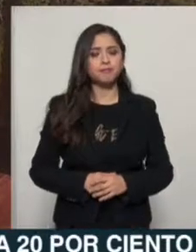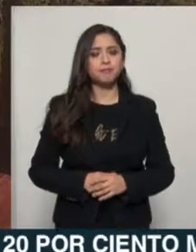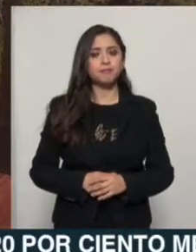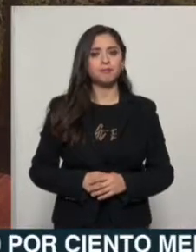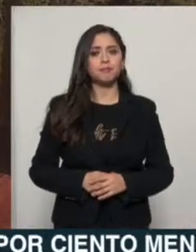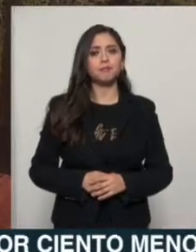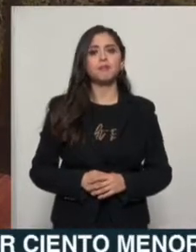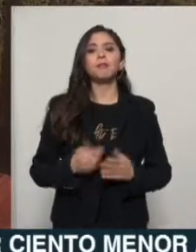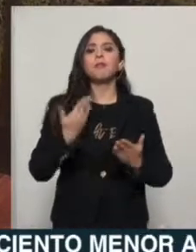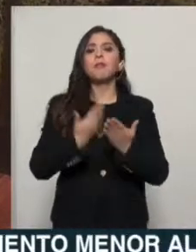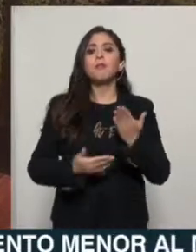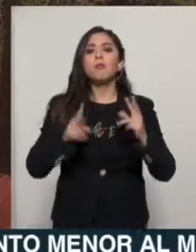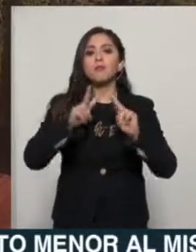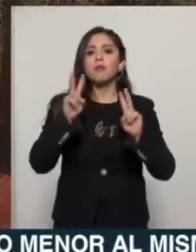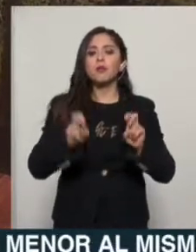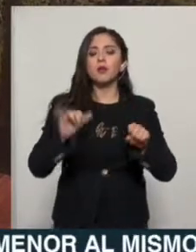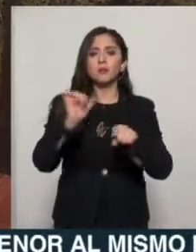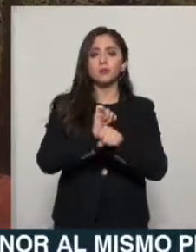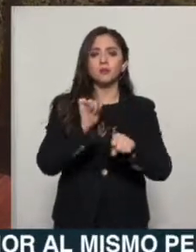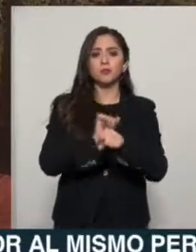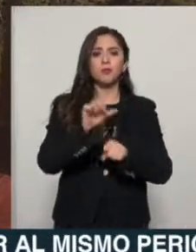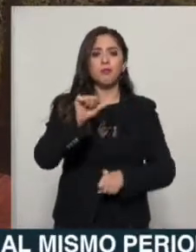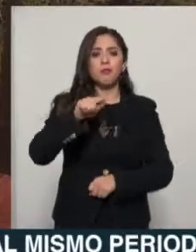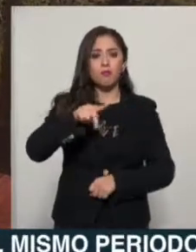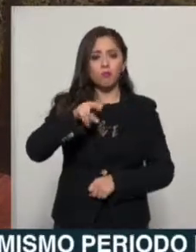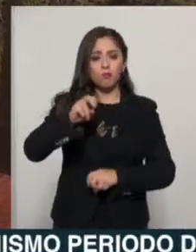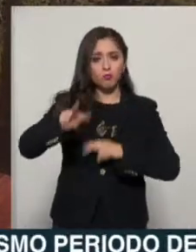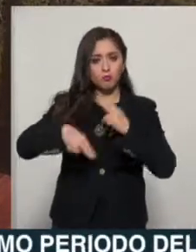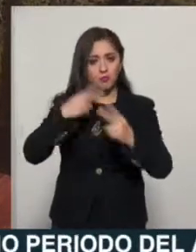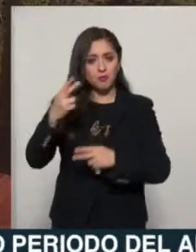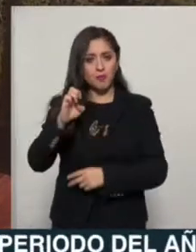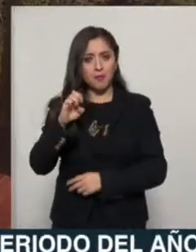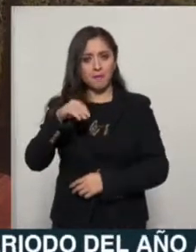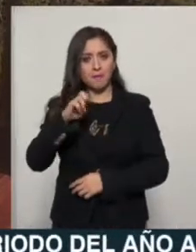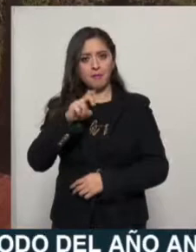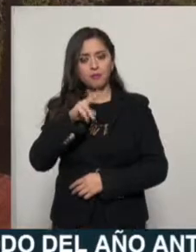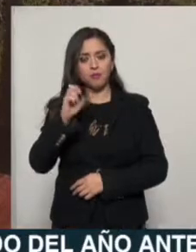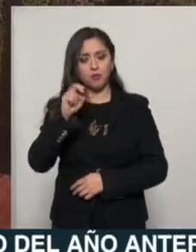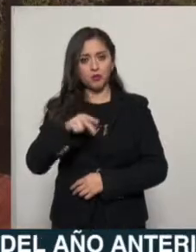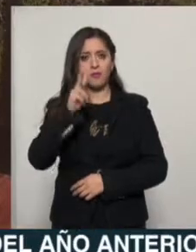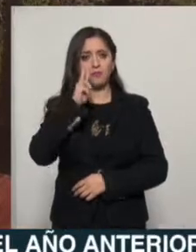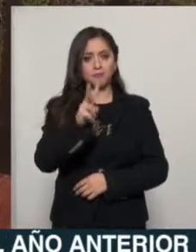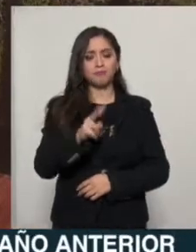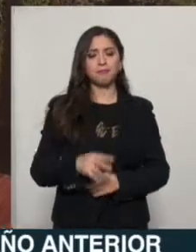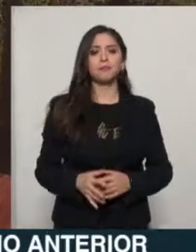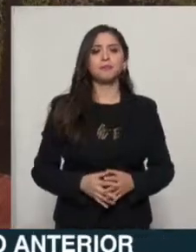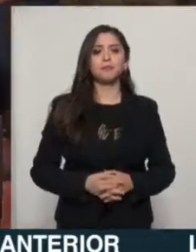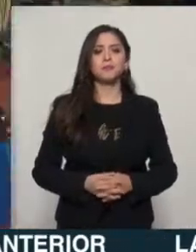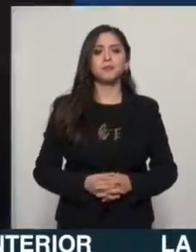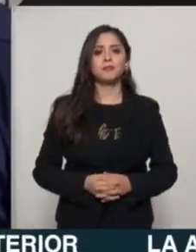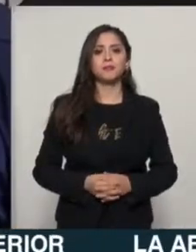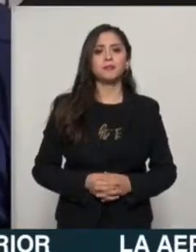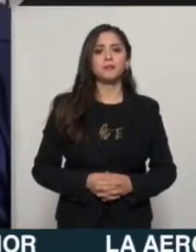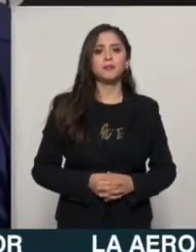Hablemos de automovilismo. También Antonio Vargas se fue a entrevistar a Emerson Fittipaldi y esto es lo que nos presenta.